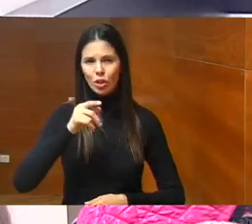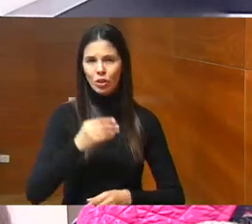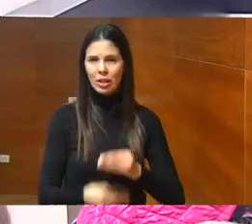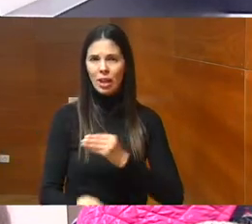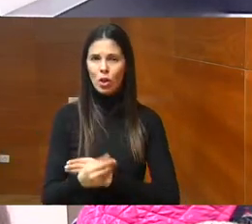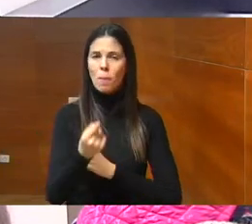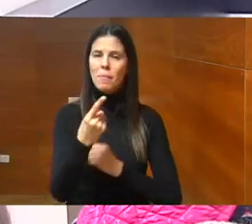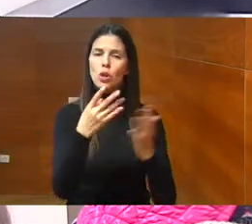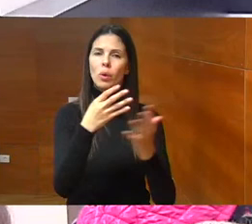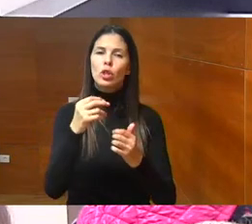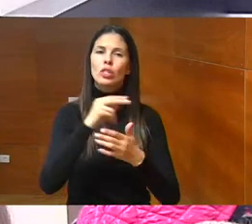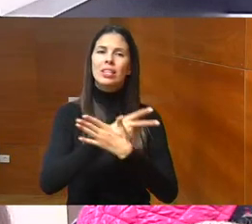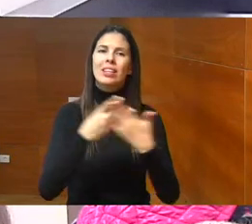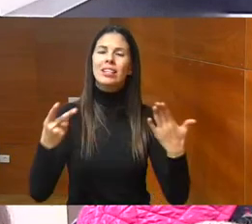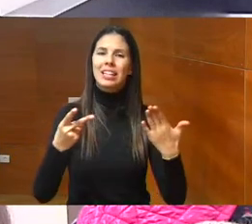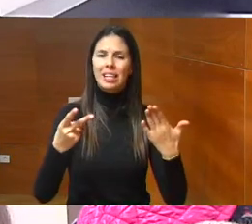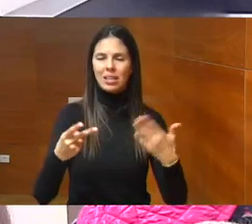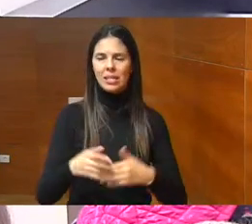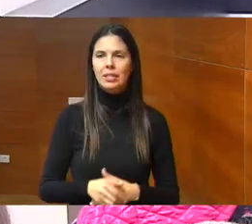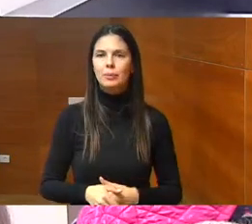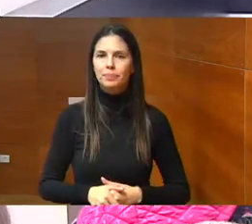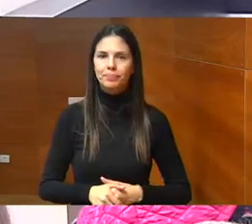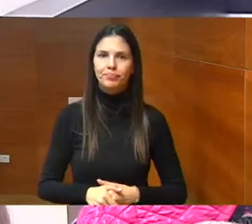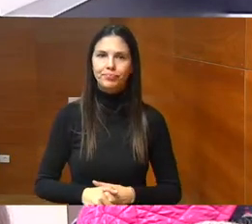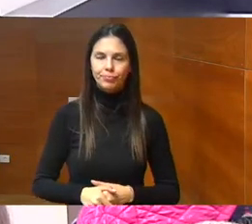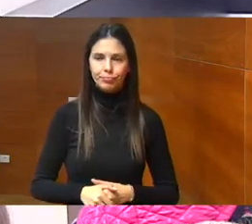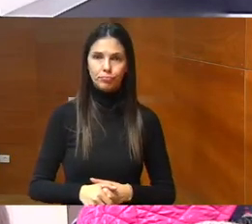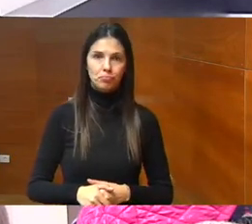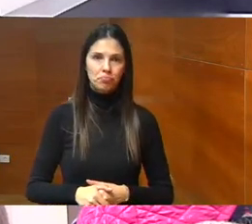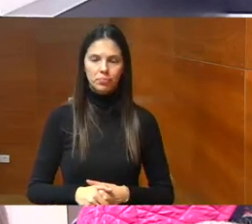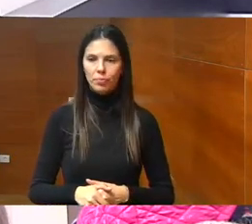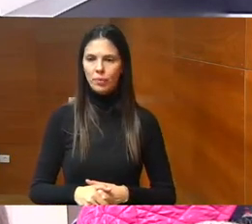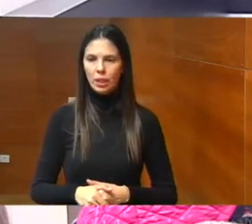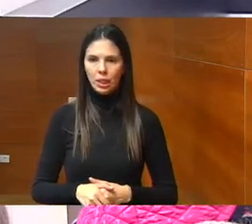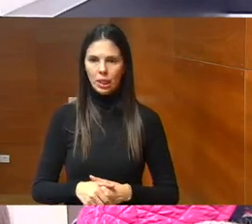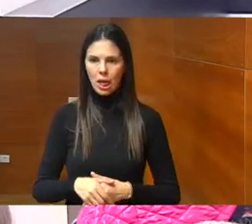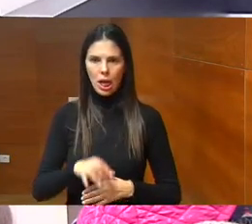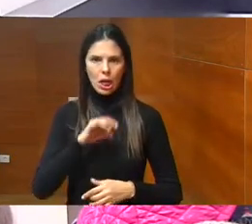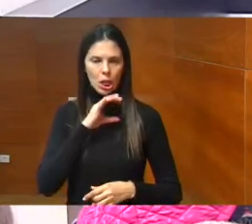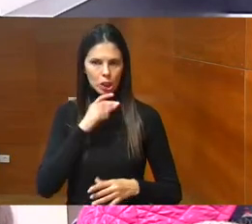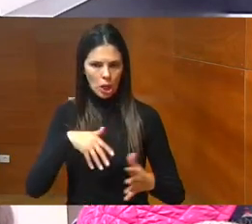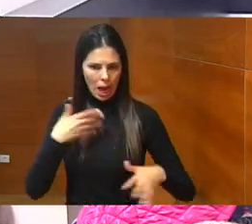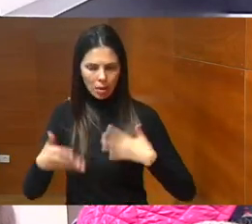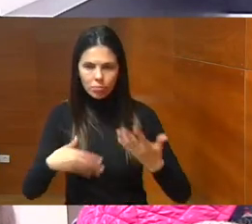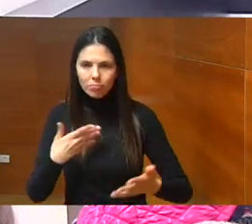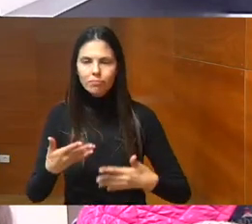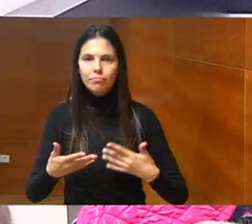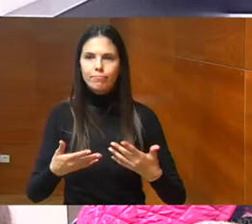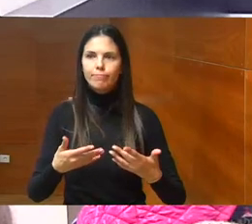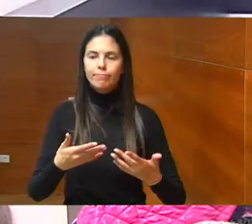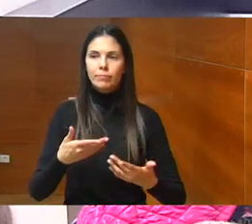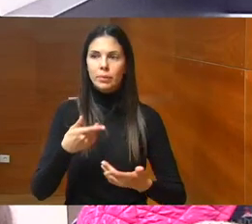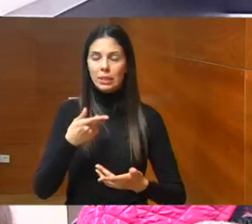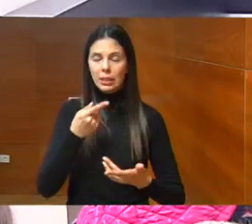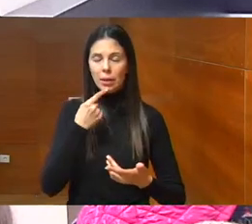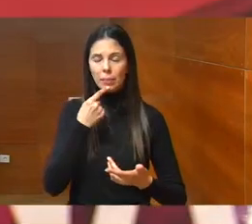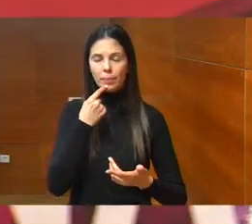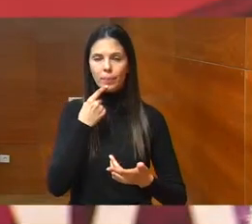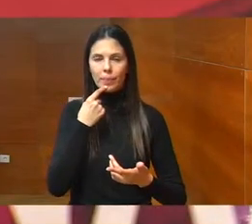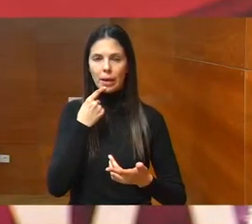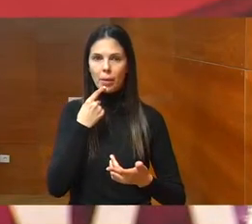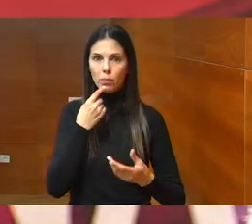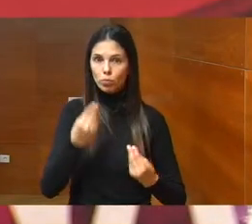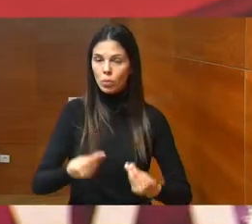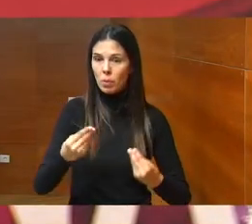1917 nació a casa de Alameda una alegría inmensa que ves empañada por la muerte de su único irmán